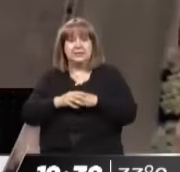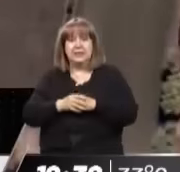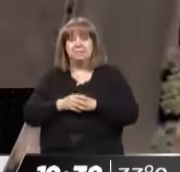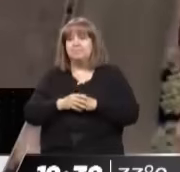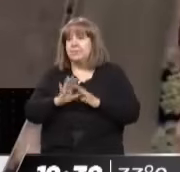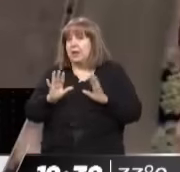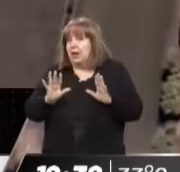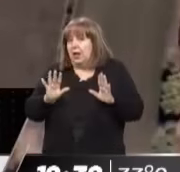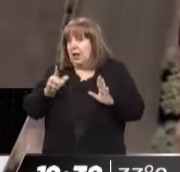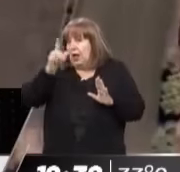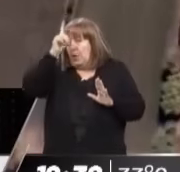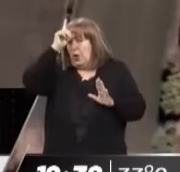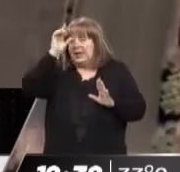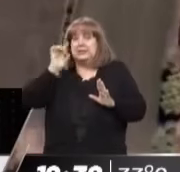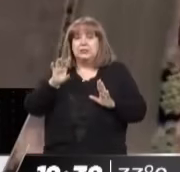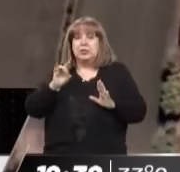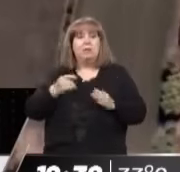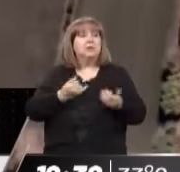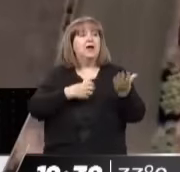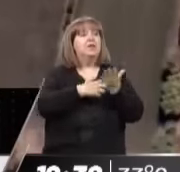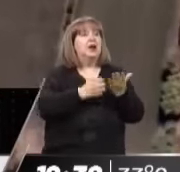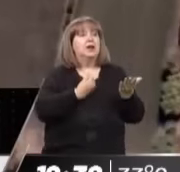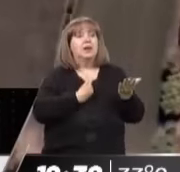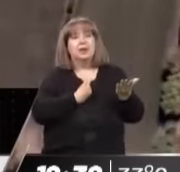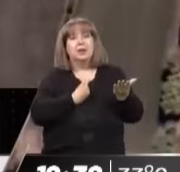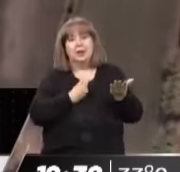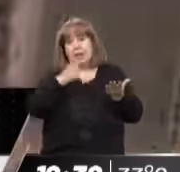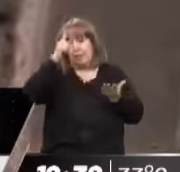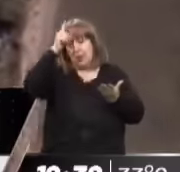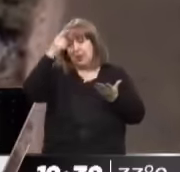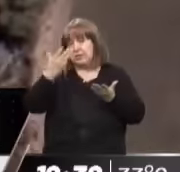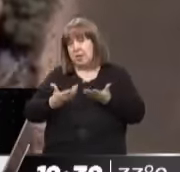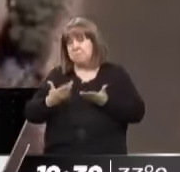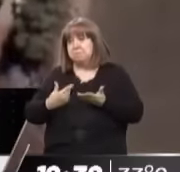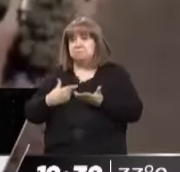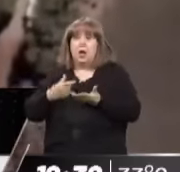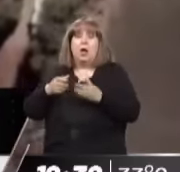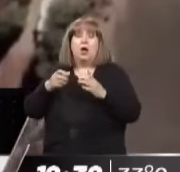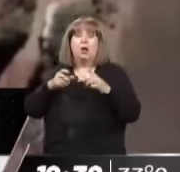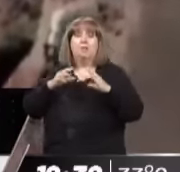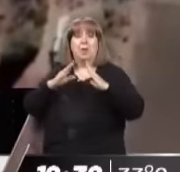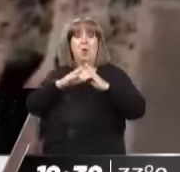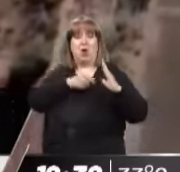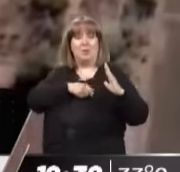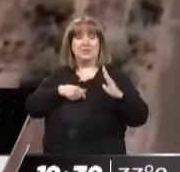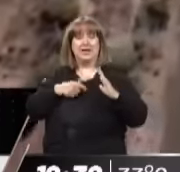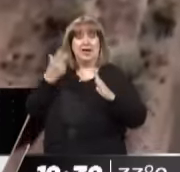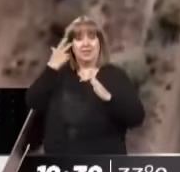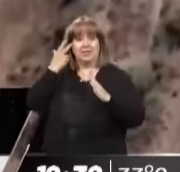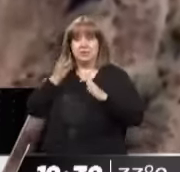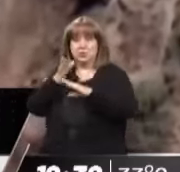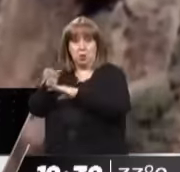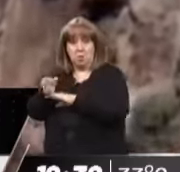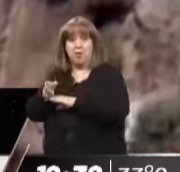instrucciones del fiscal o de los fiscales, los ayudantes fiscales de San Carlos, de la comisaría 18, que son los que tienen la causa y han hecho